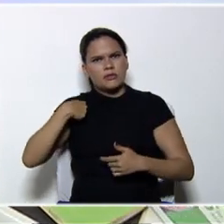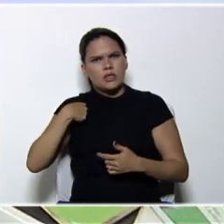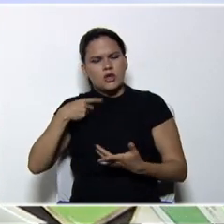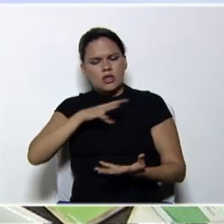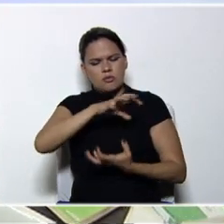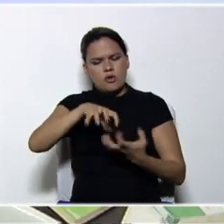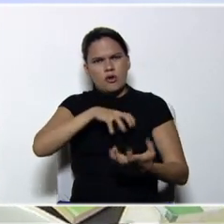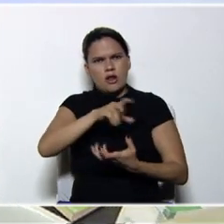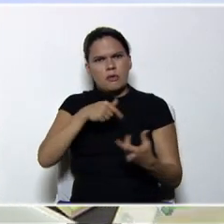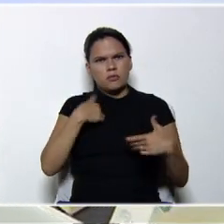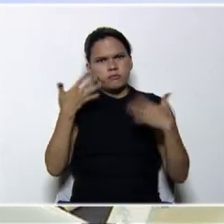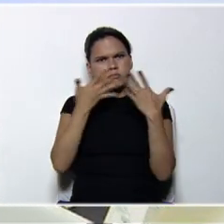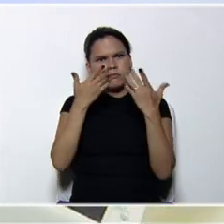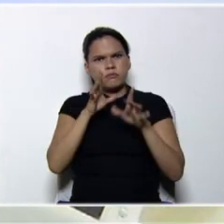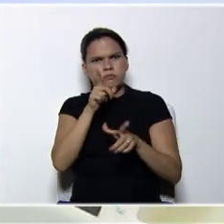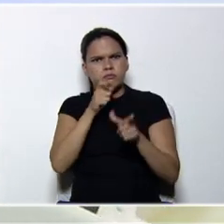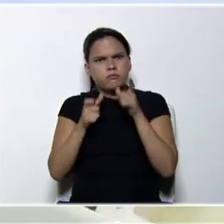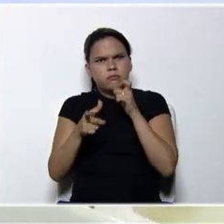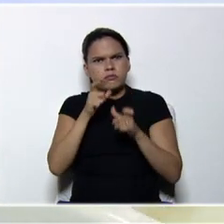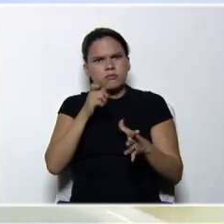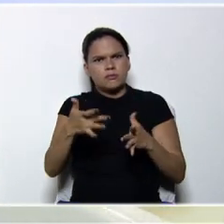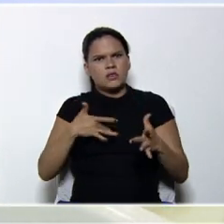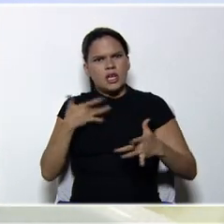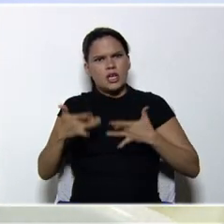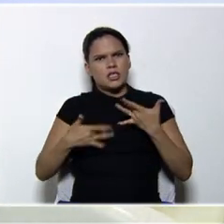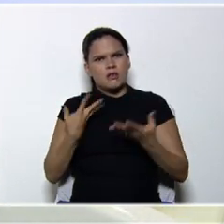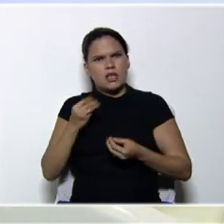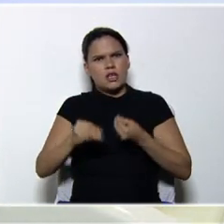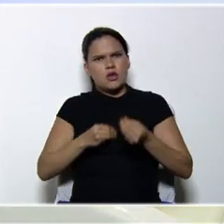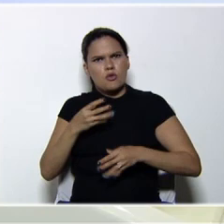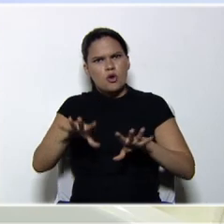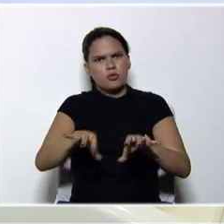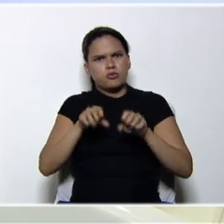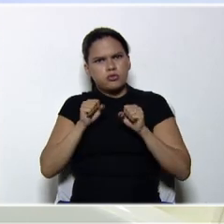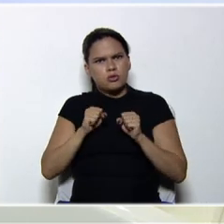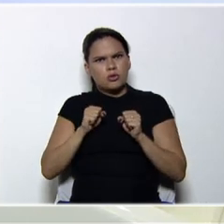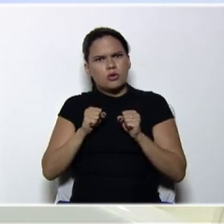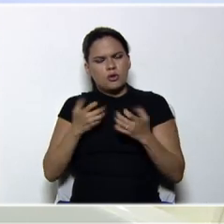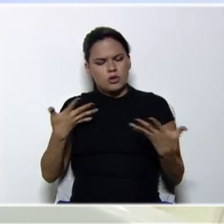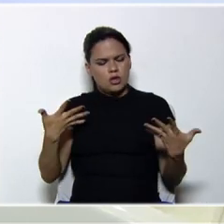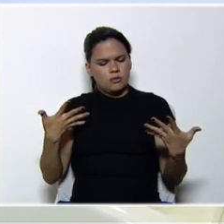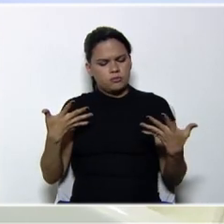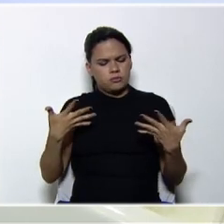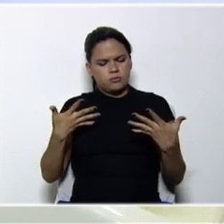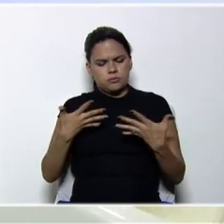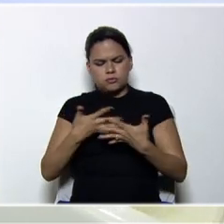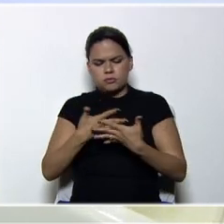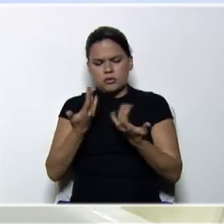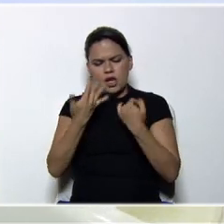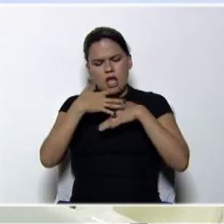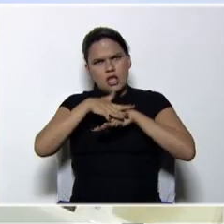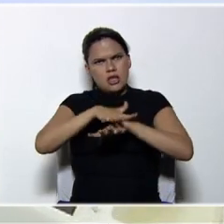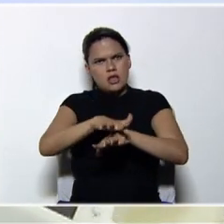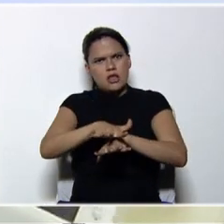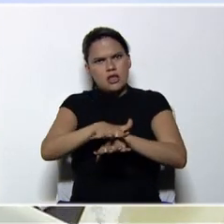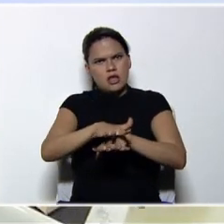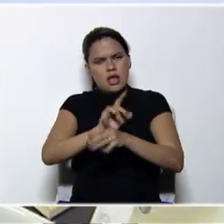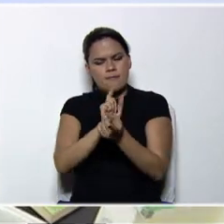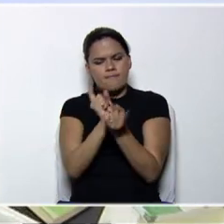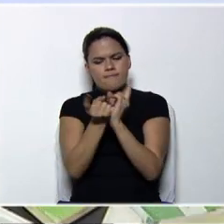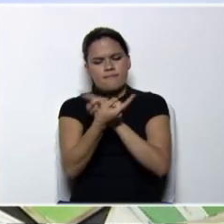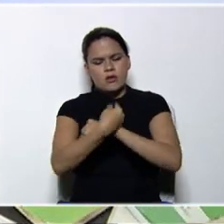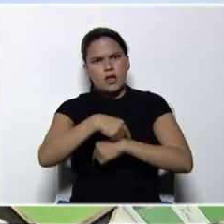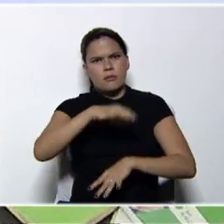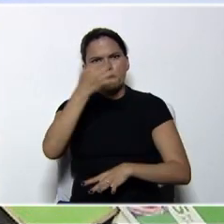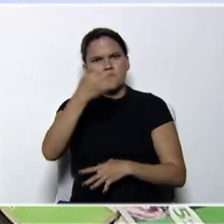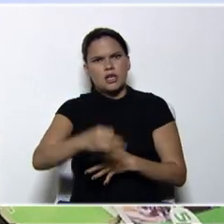del problema, de las dudas, las acciones que yo voy a obtener, cuando yo las cruzo, cuando yo las relaciono, transformo esa